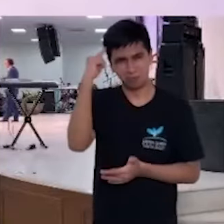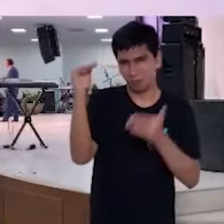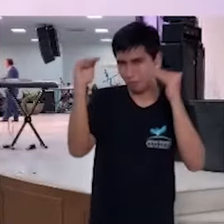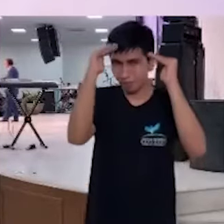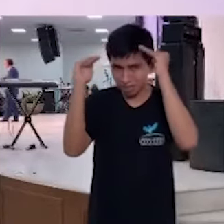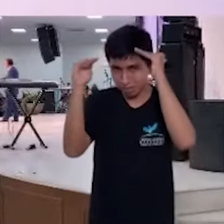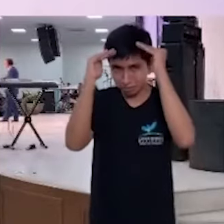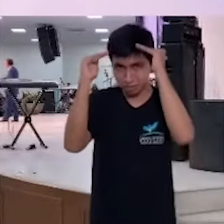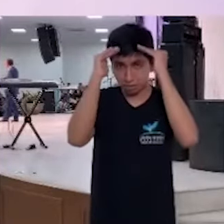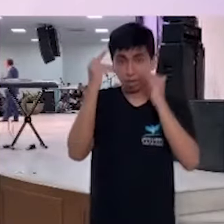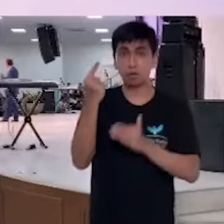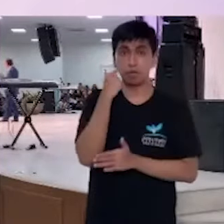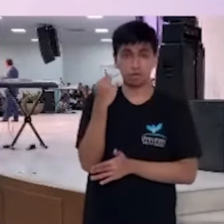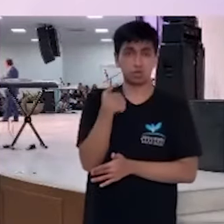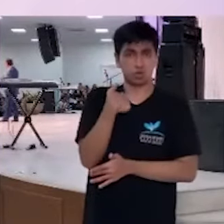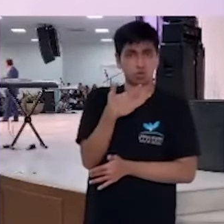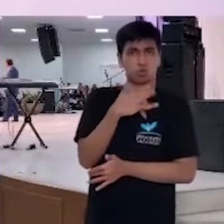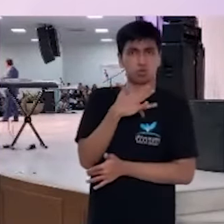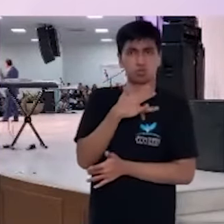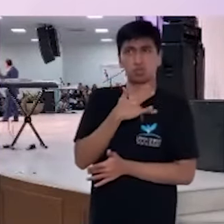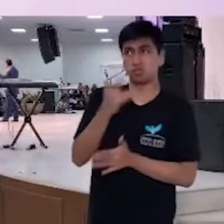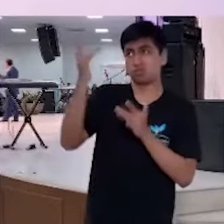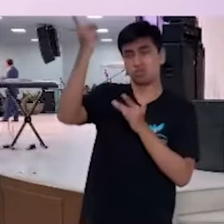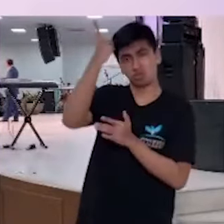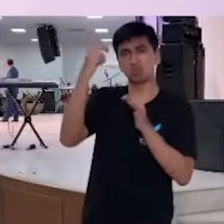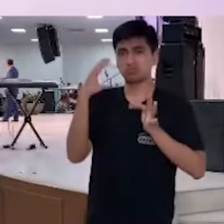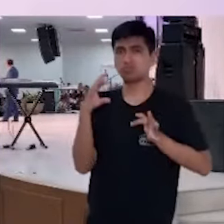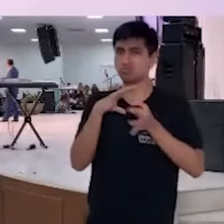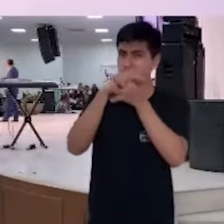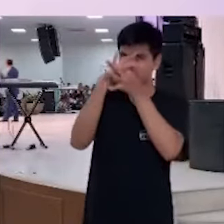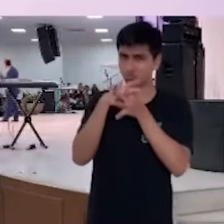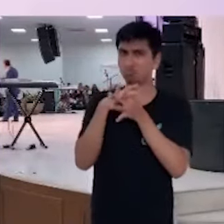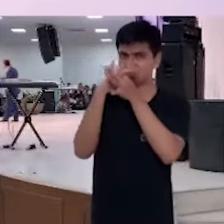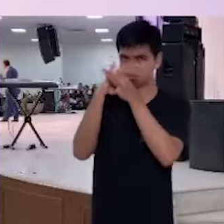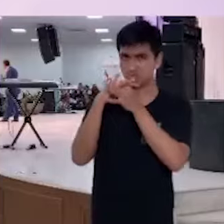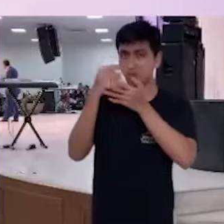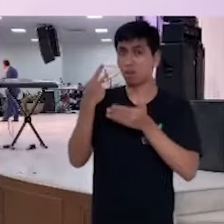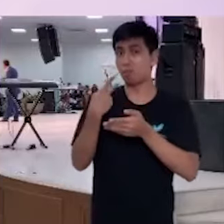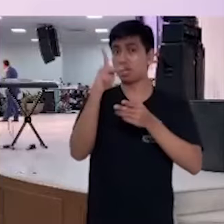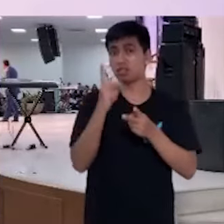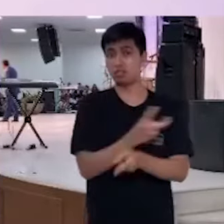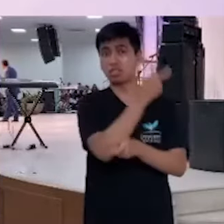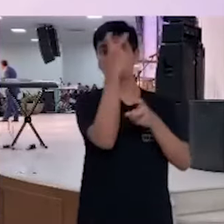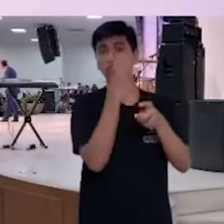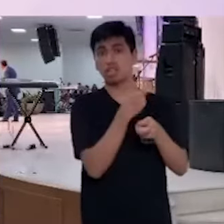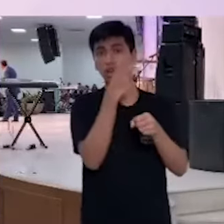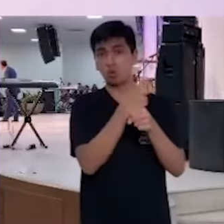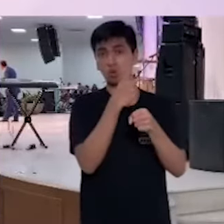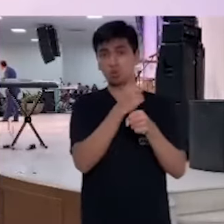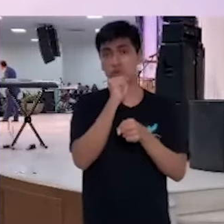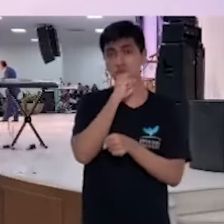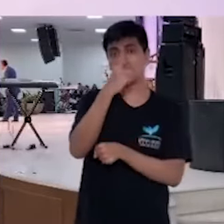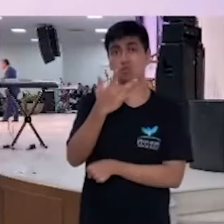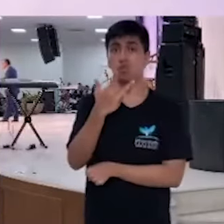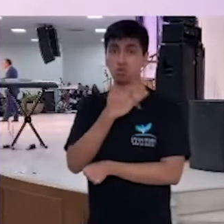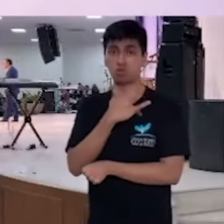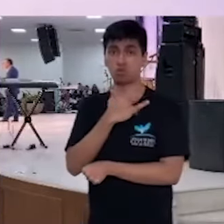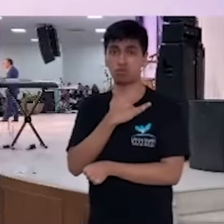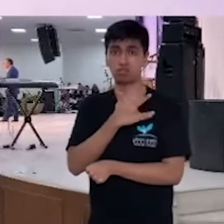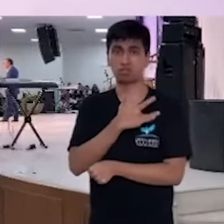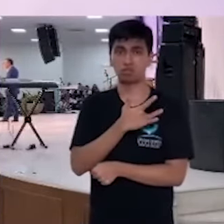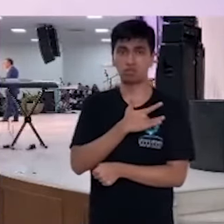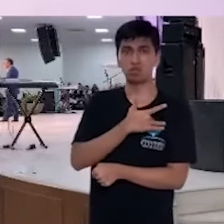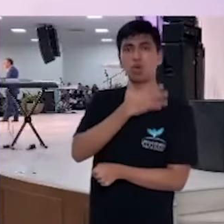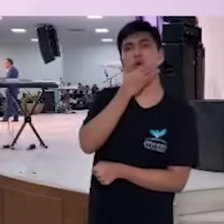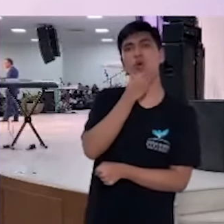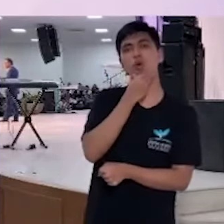esposas, mujeres, tu corazón, en primer lugar, le pertenece a Dios, pero en segundo lugar, le pertenece a tu marido. ¿Cuántos dicen amén?